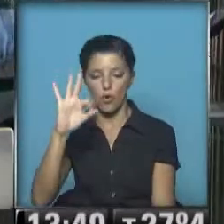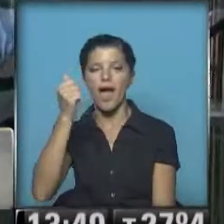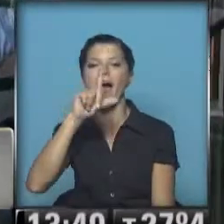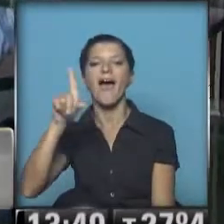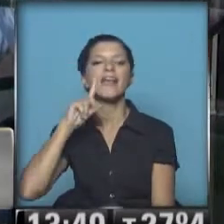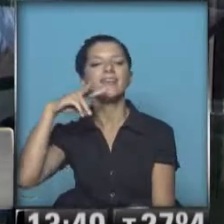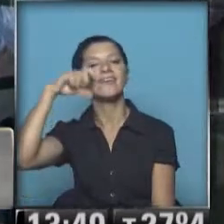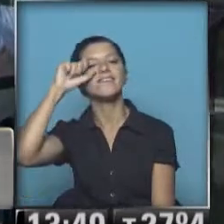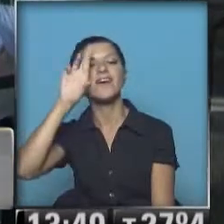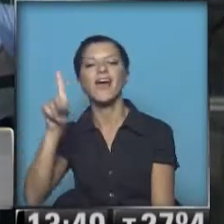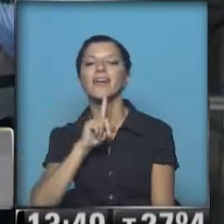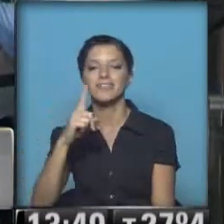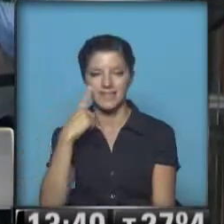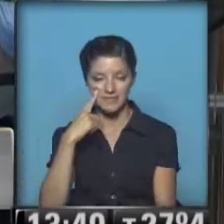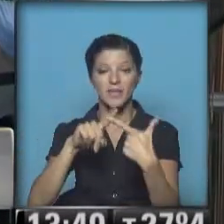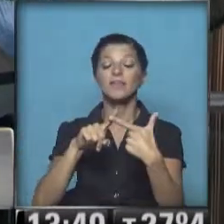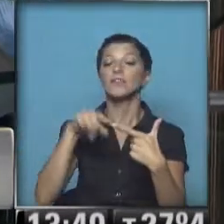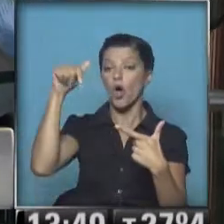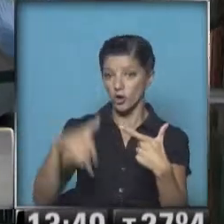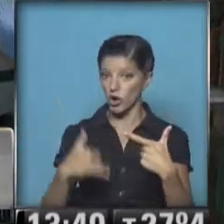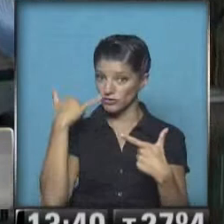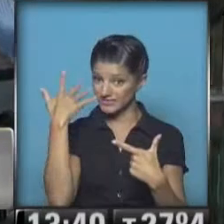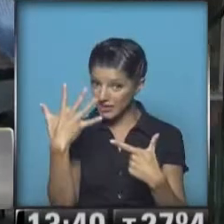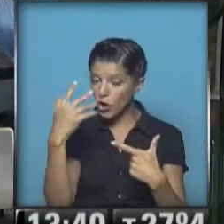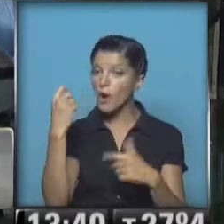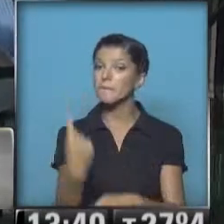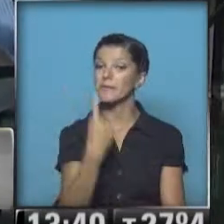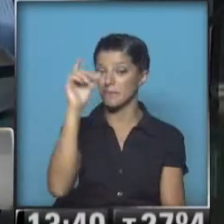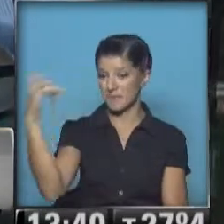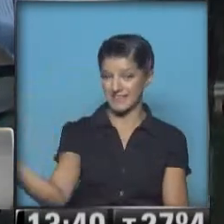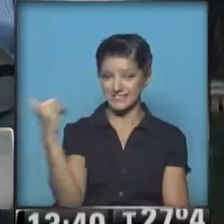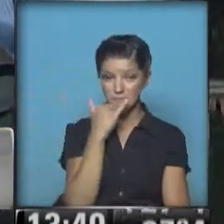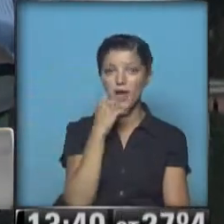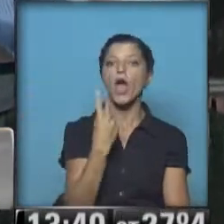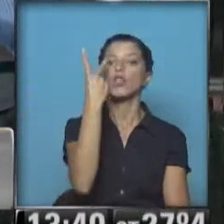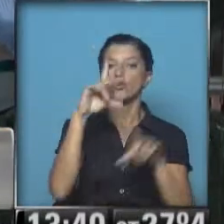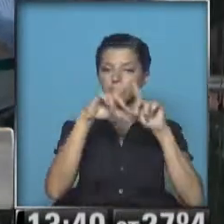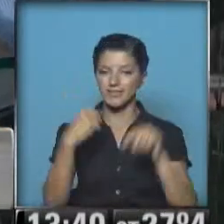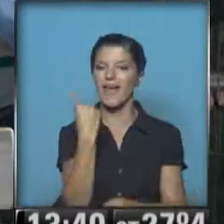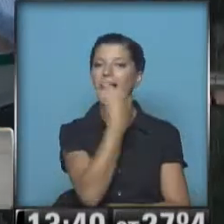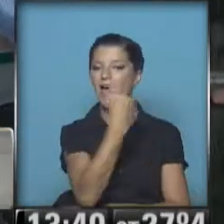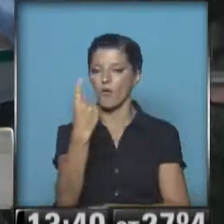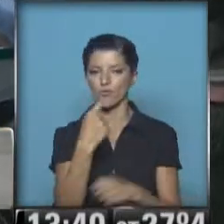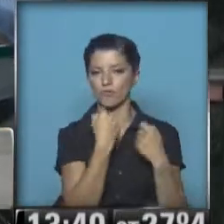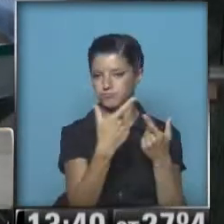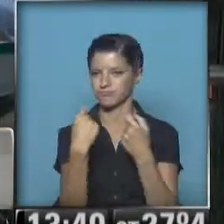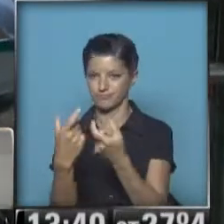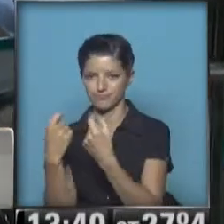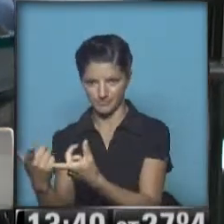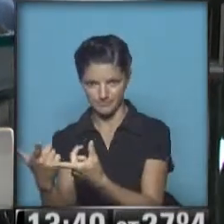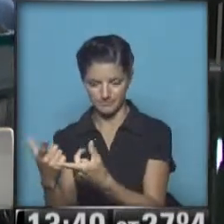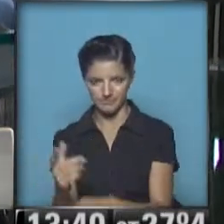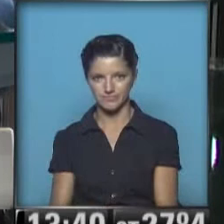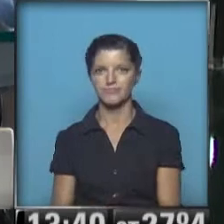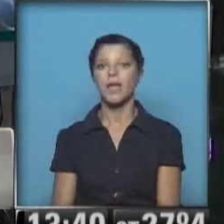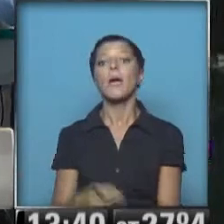primeros llamados que tengamos hoy por la incógnita se van a llevar 2 entradas. Cada uno. 5 llamados, 2 entradas, van a tener que